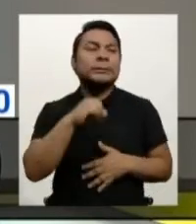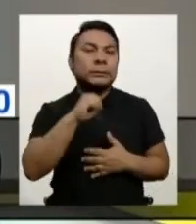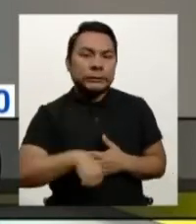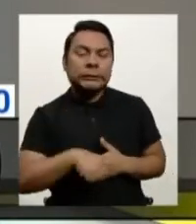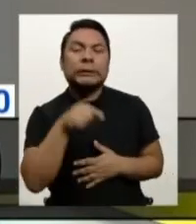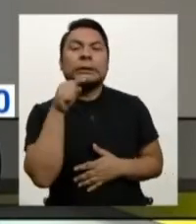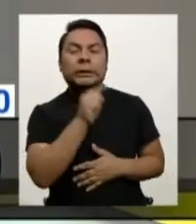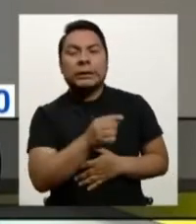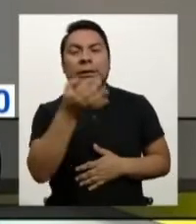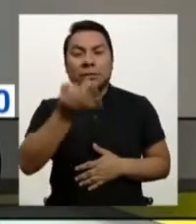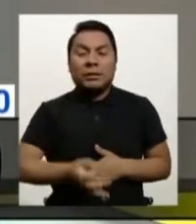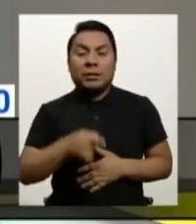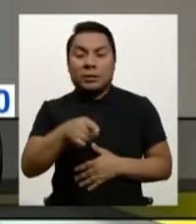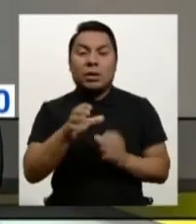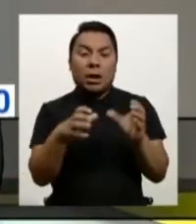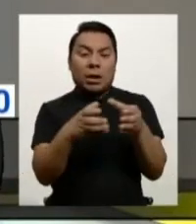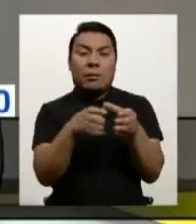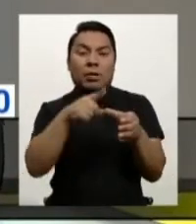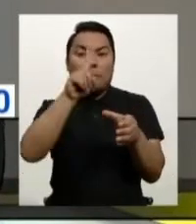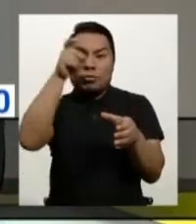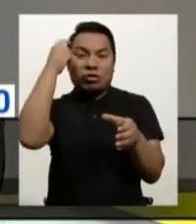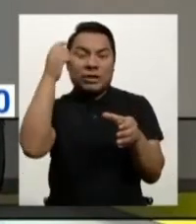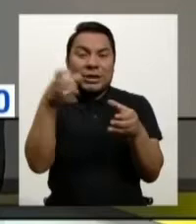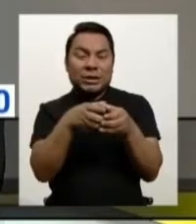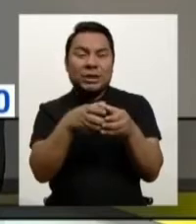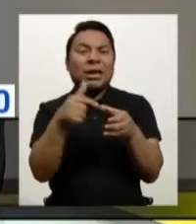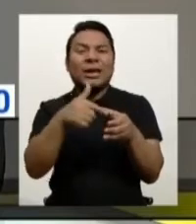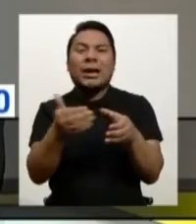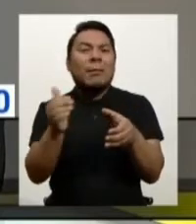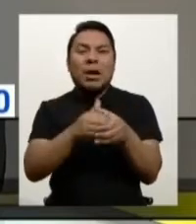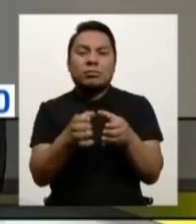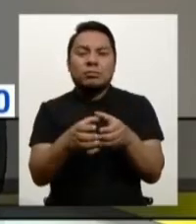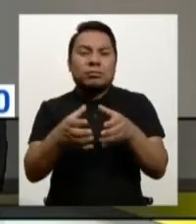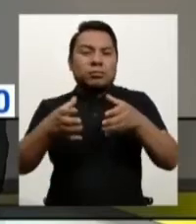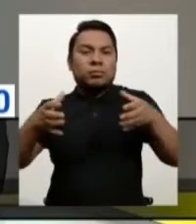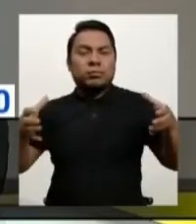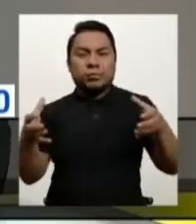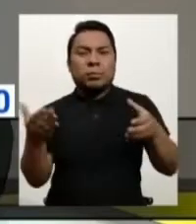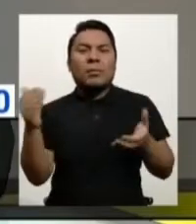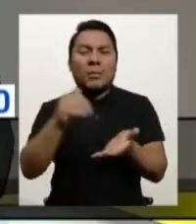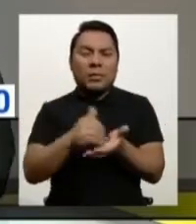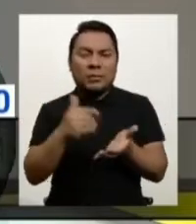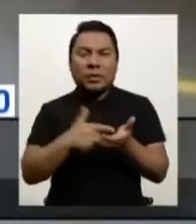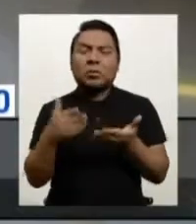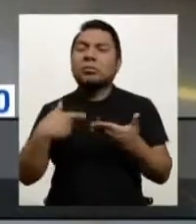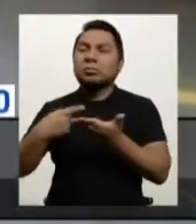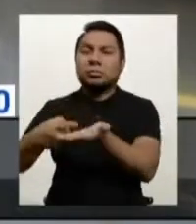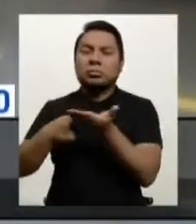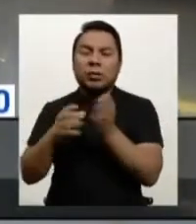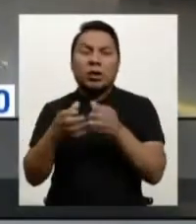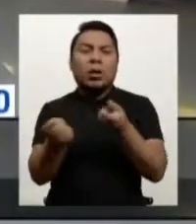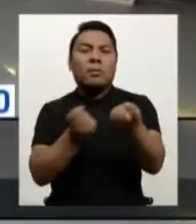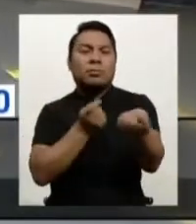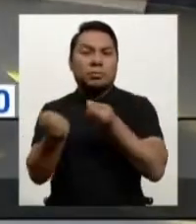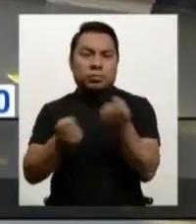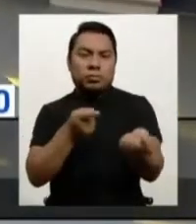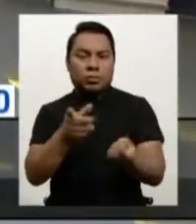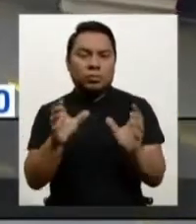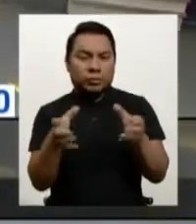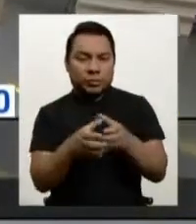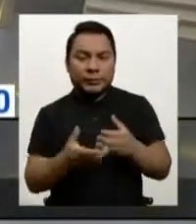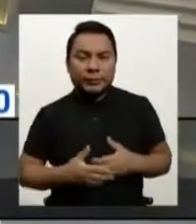ha hecho que el partido sea aún más, digamos, de alguna forma consolidado el poder del partido,